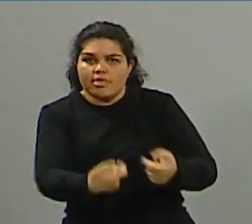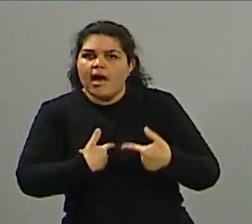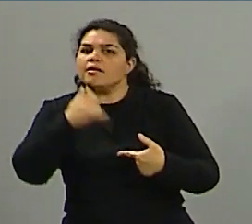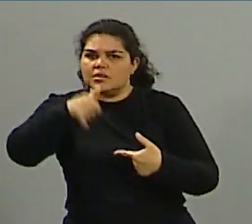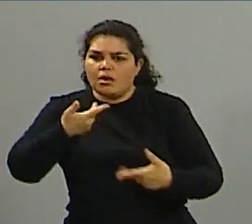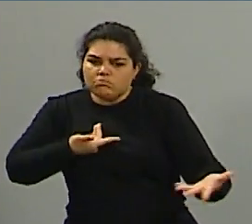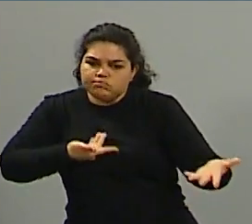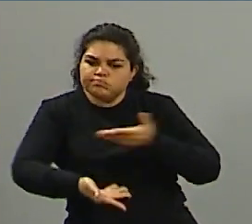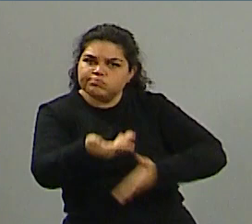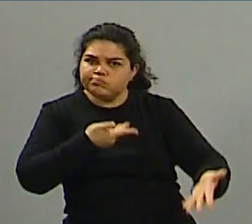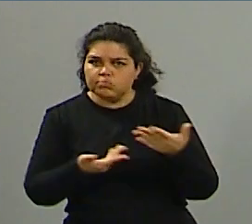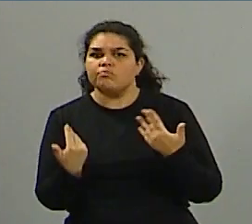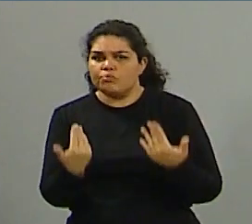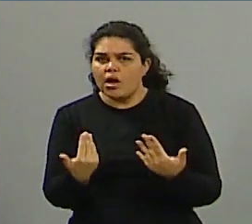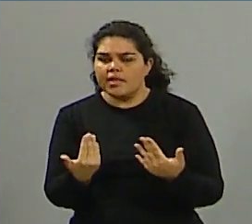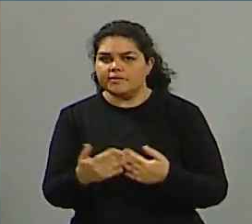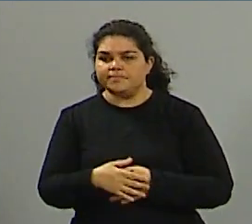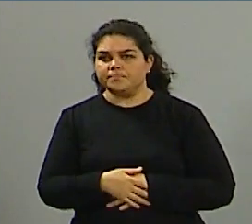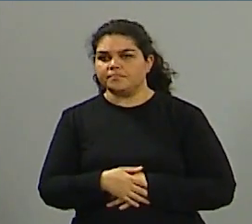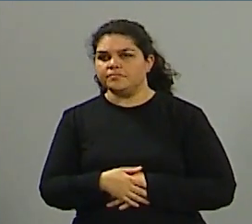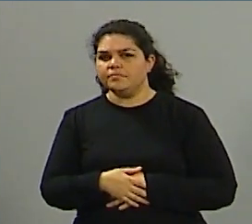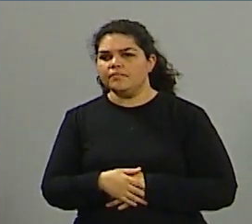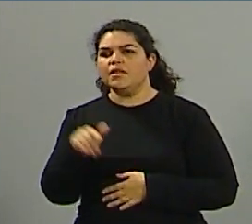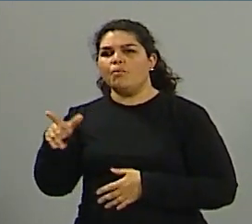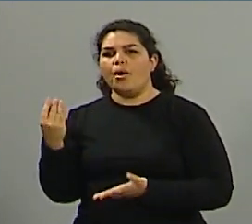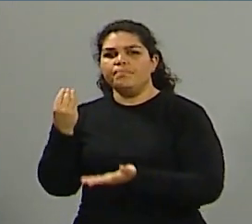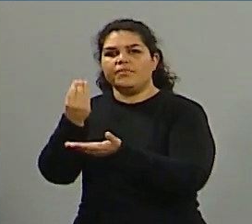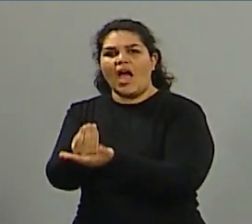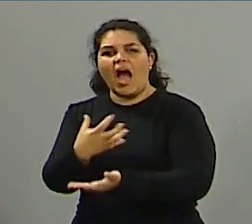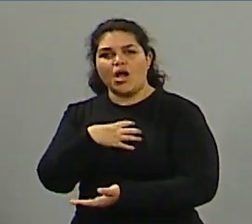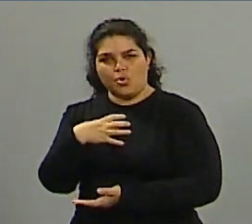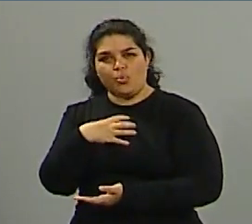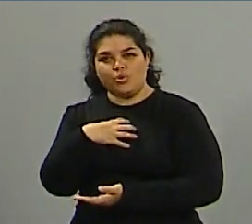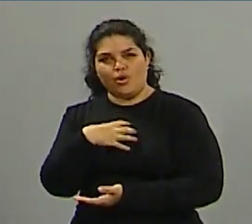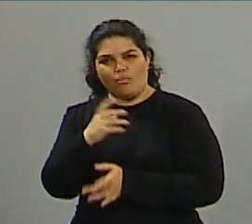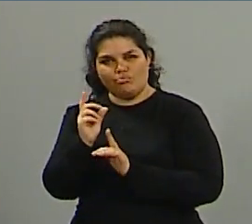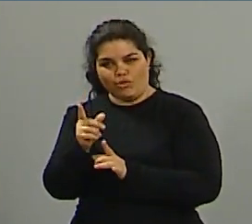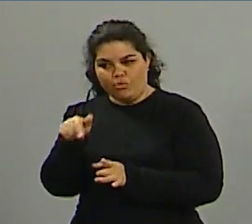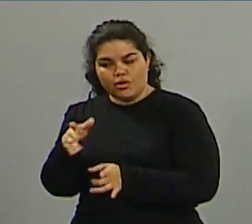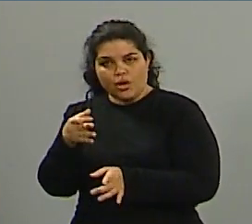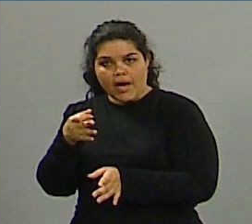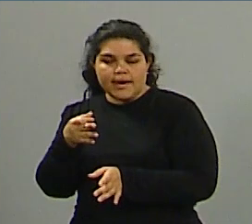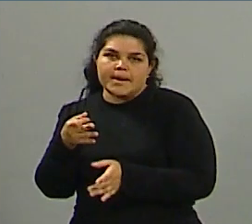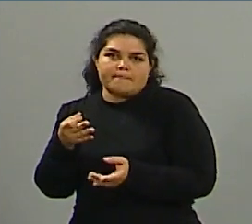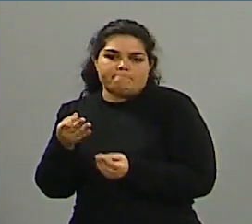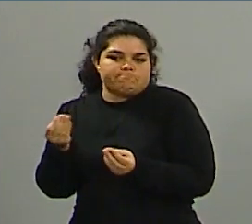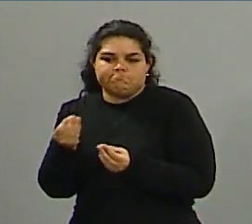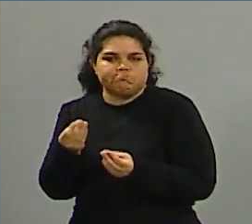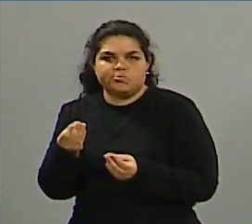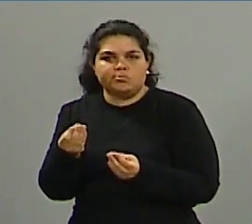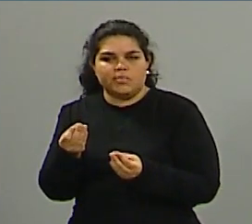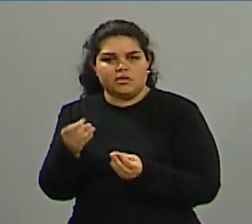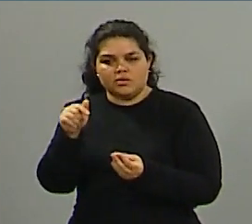ida y vuelta con los alumnos, ¿qué te dicen? ¿Qué los motivaba a ellos a ir por ese voto? Porque